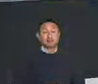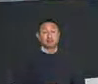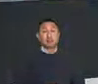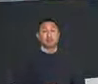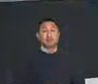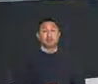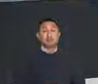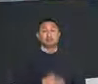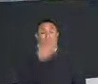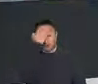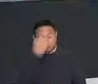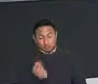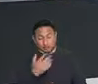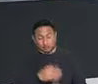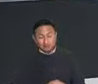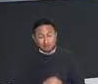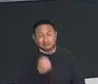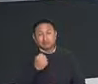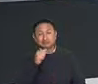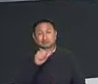Sarita, buenos días.